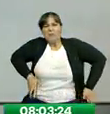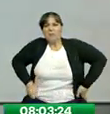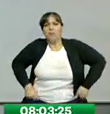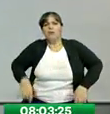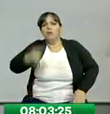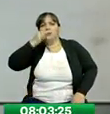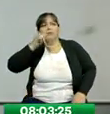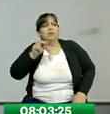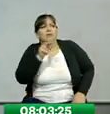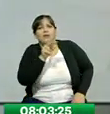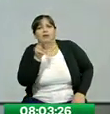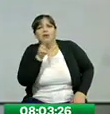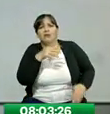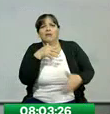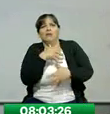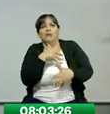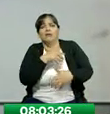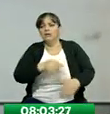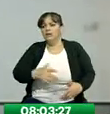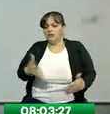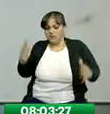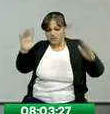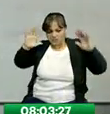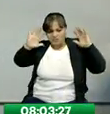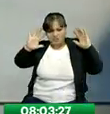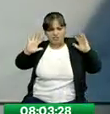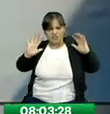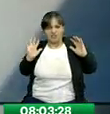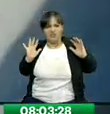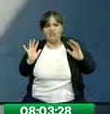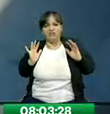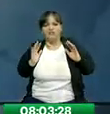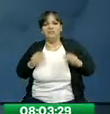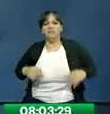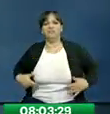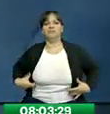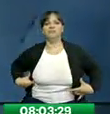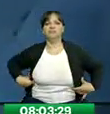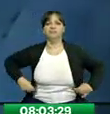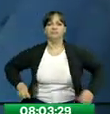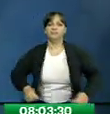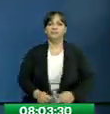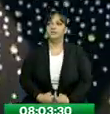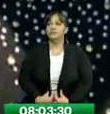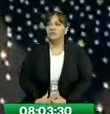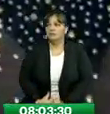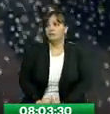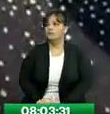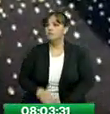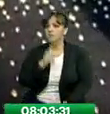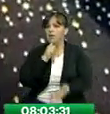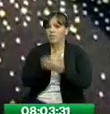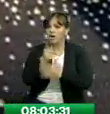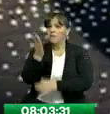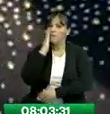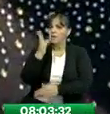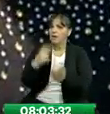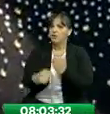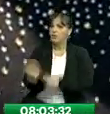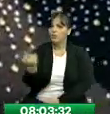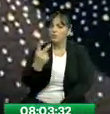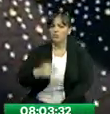la mujer aterrorizada no tuvo más opción que dejarse robar es que la chica nada con su hija ahora que la